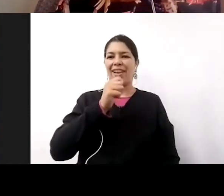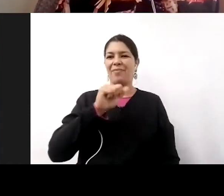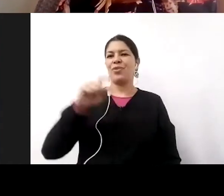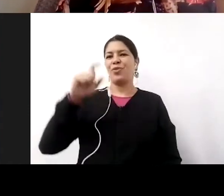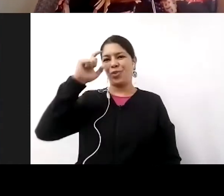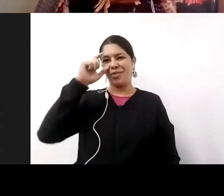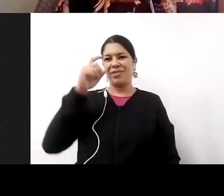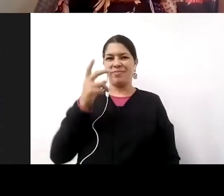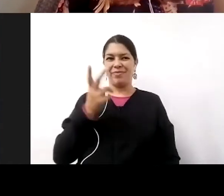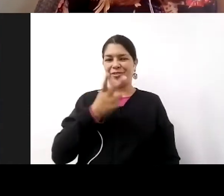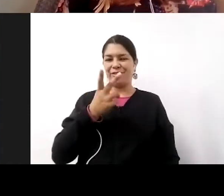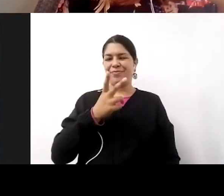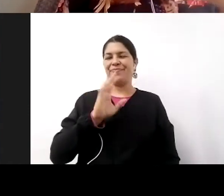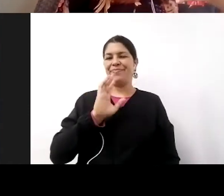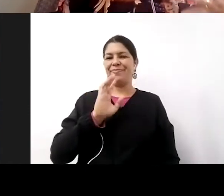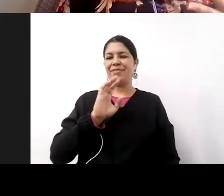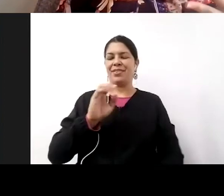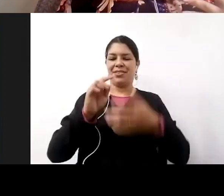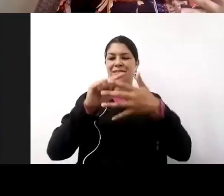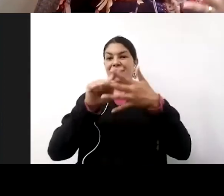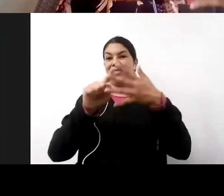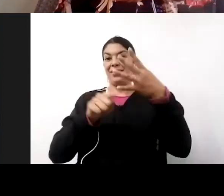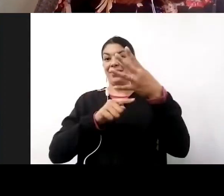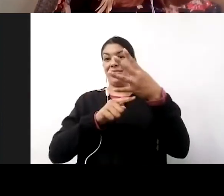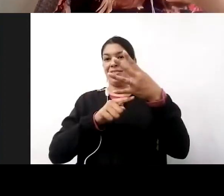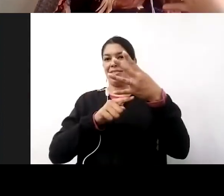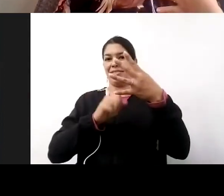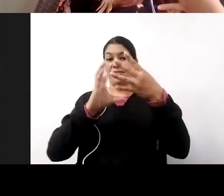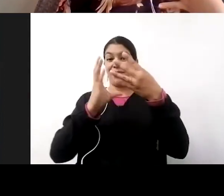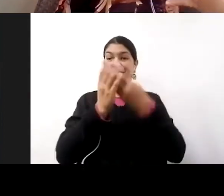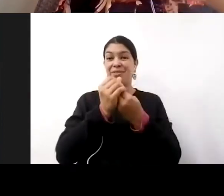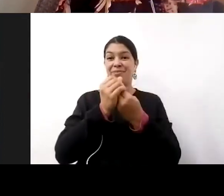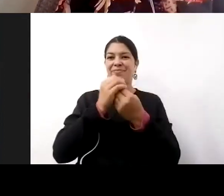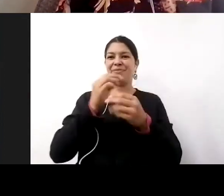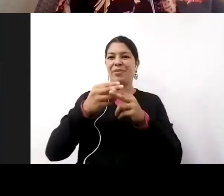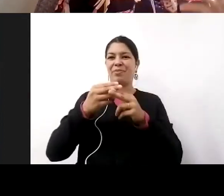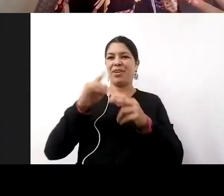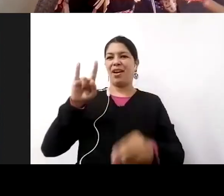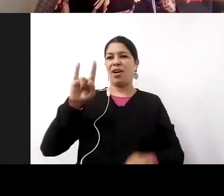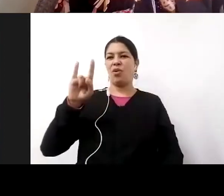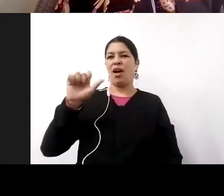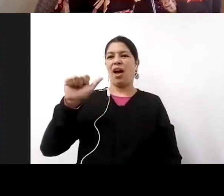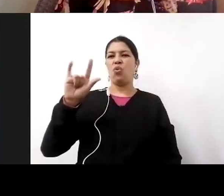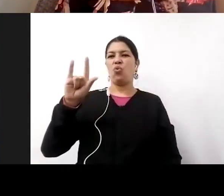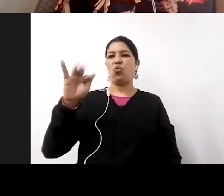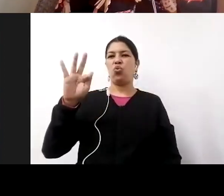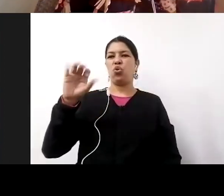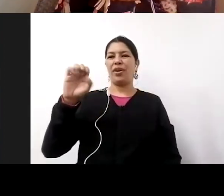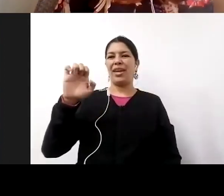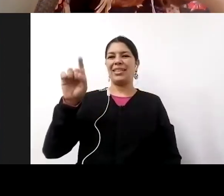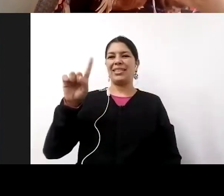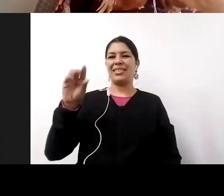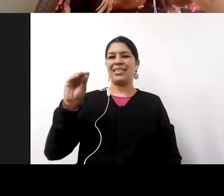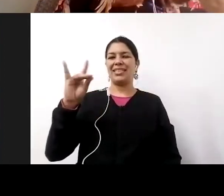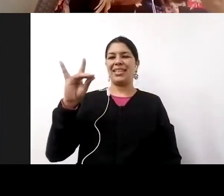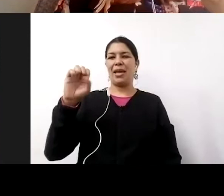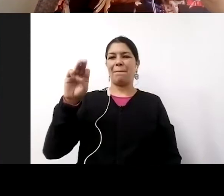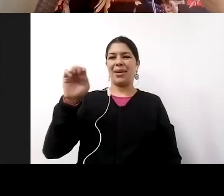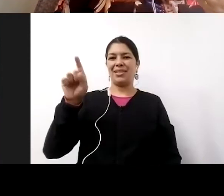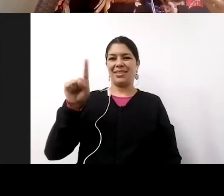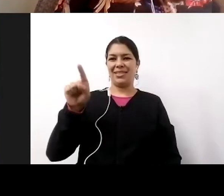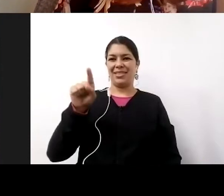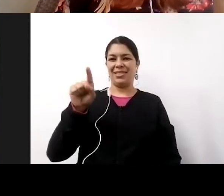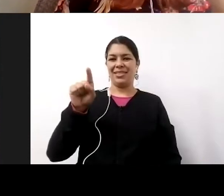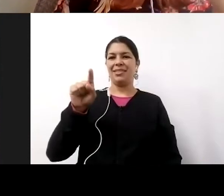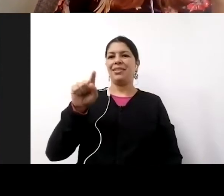conceptos de que se llaman autoesquemas, que nos permiten conocernos a nosotros mismos, ponernos o gestionarnos a nosotros